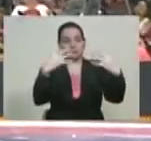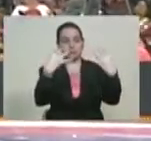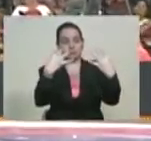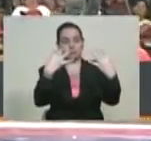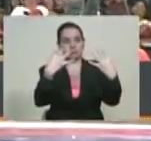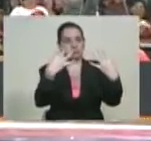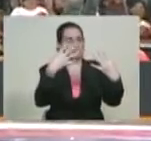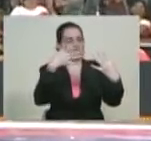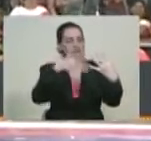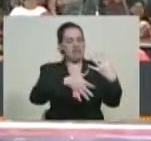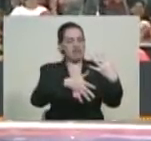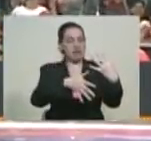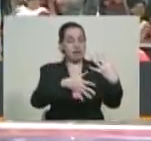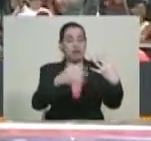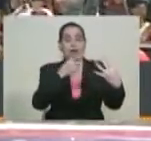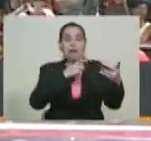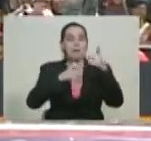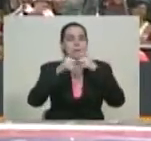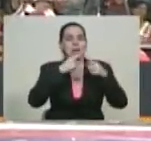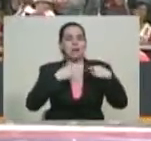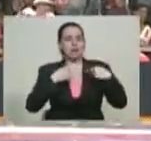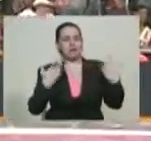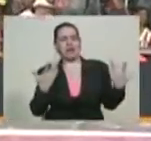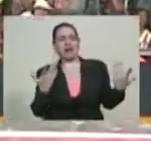si alguno de ustedes me preguntara,